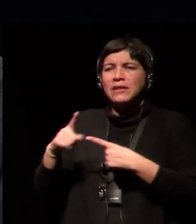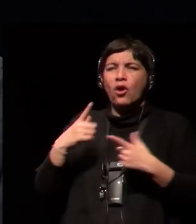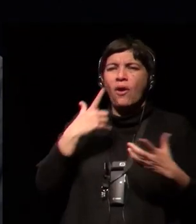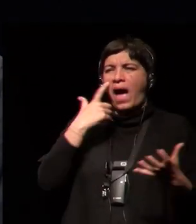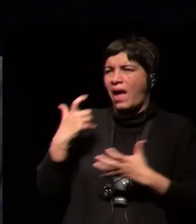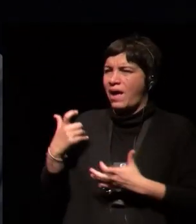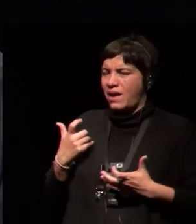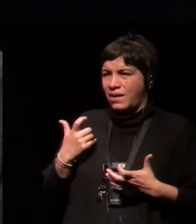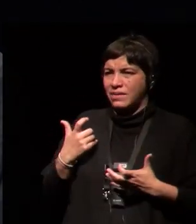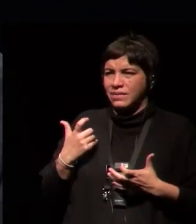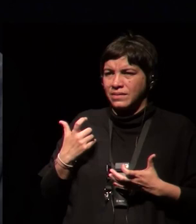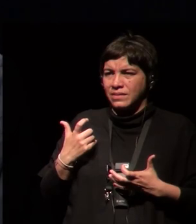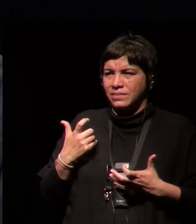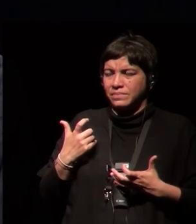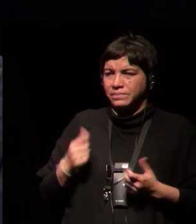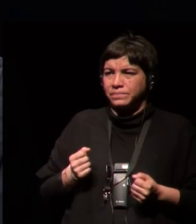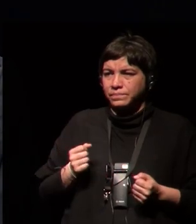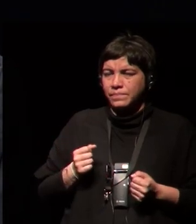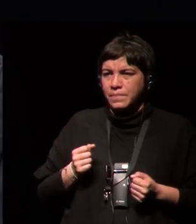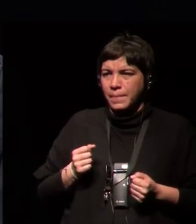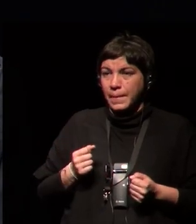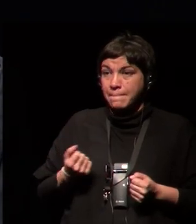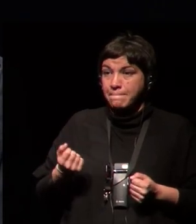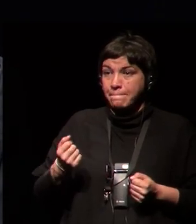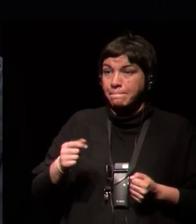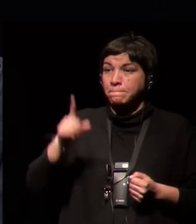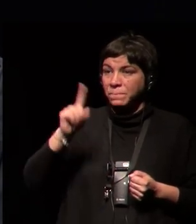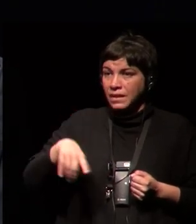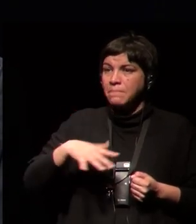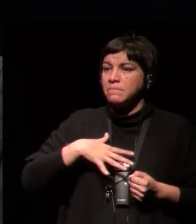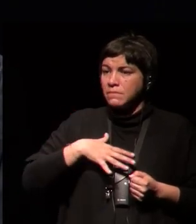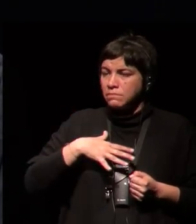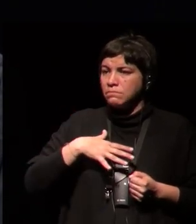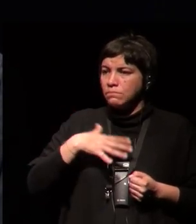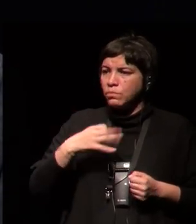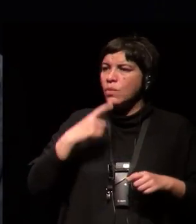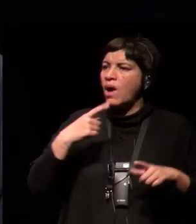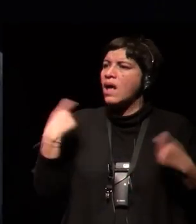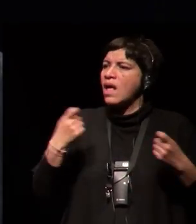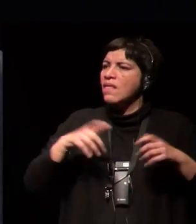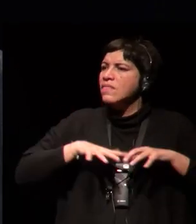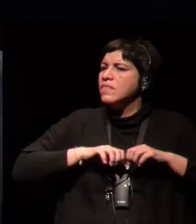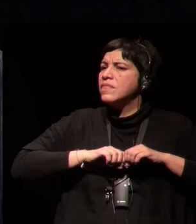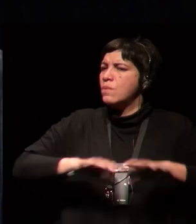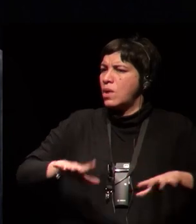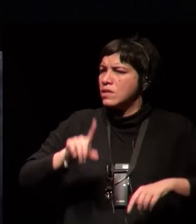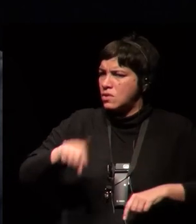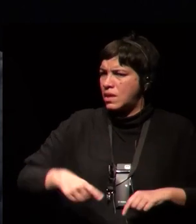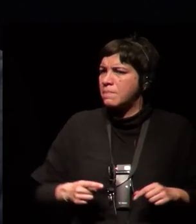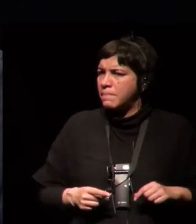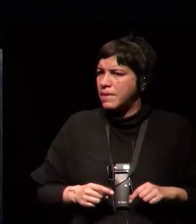y podía también dársele una mayor divulgación dramática. Además,